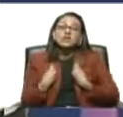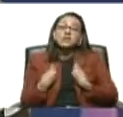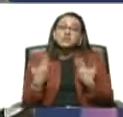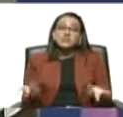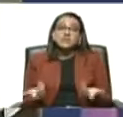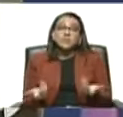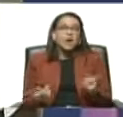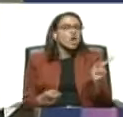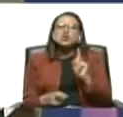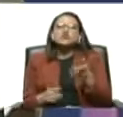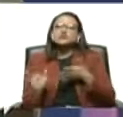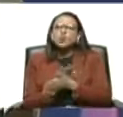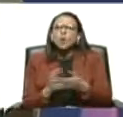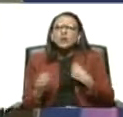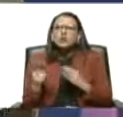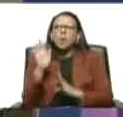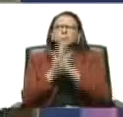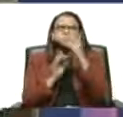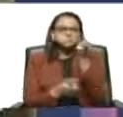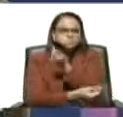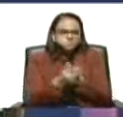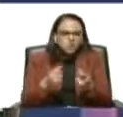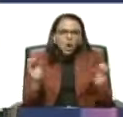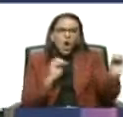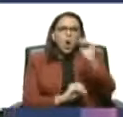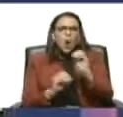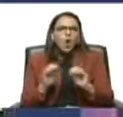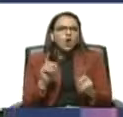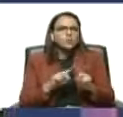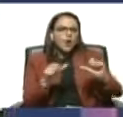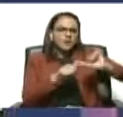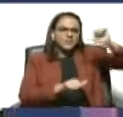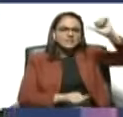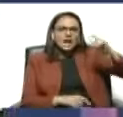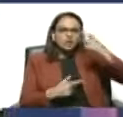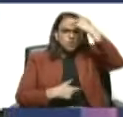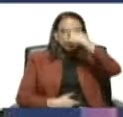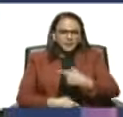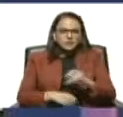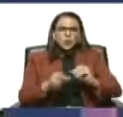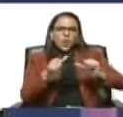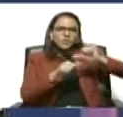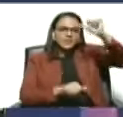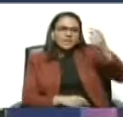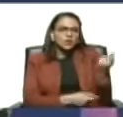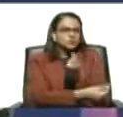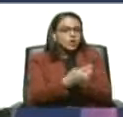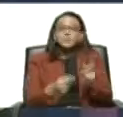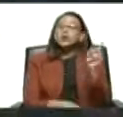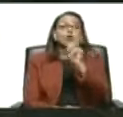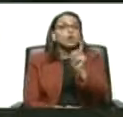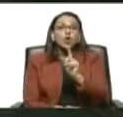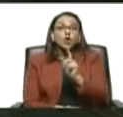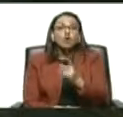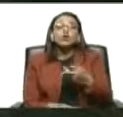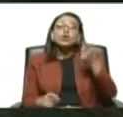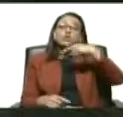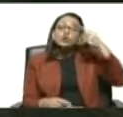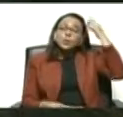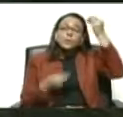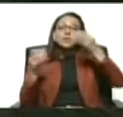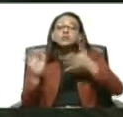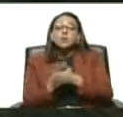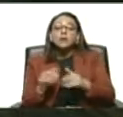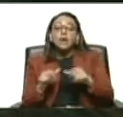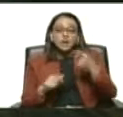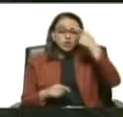para garantizar crecimiento económico, desarrollo humano o desarrollo económico, para garantizar su supervivencia. Bueno, Venezuela en